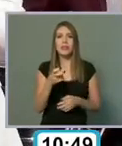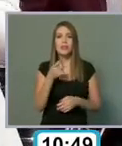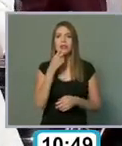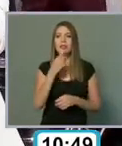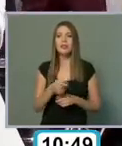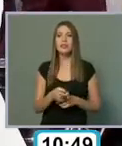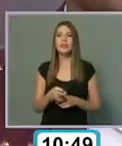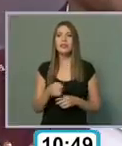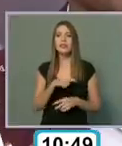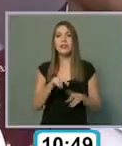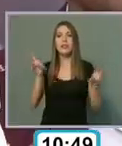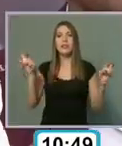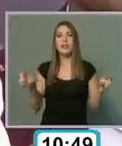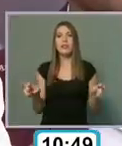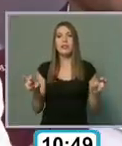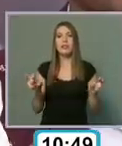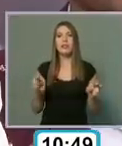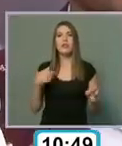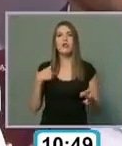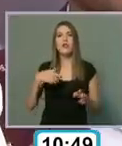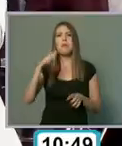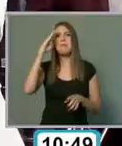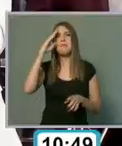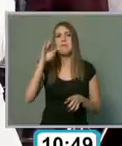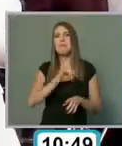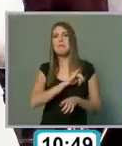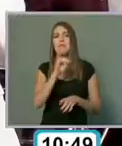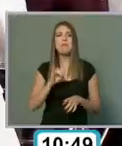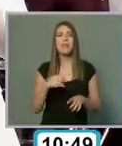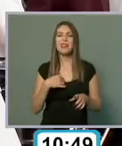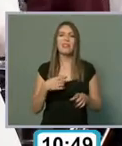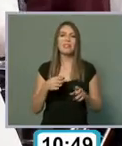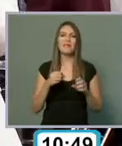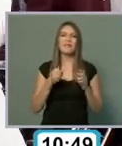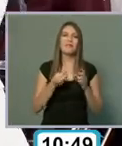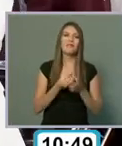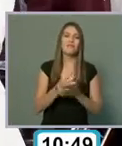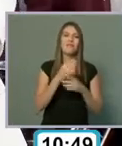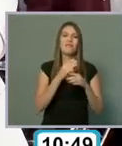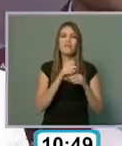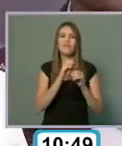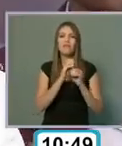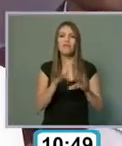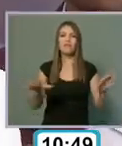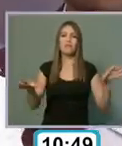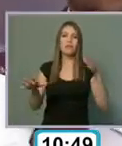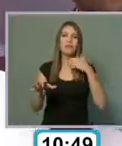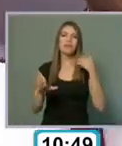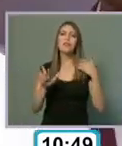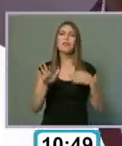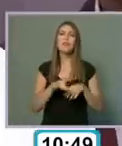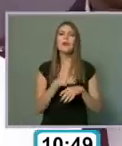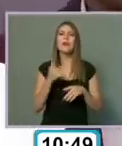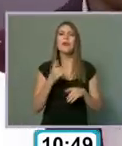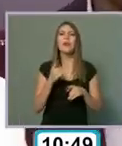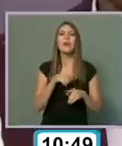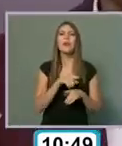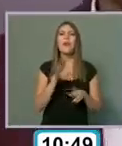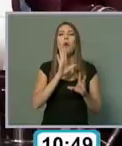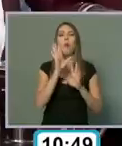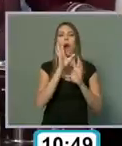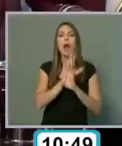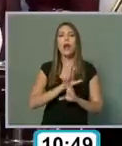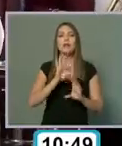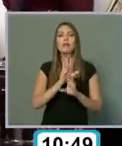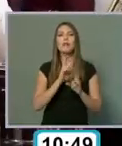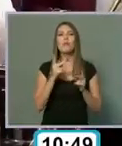algo? El tema Ya tiene novio mi ex es un tema que yo jamás pensé sacar, porque era un tema como muy personal. Como feo? Era muy personal. Era una canción que hice